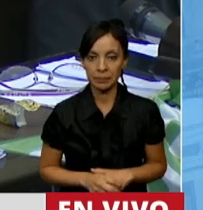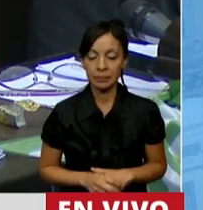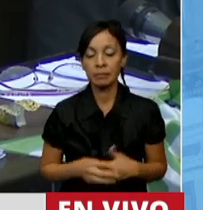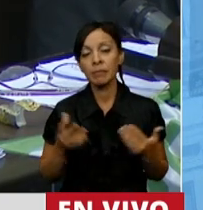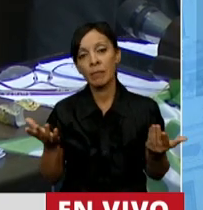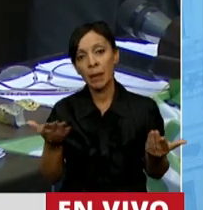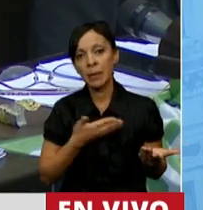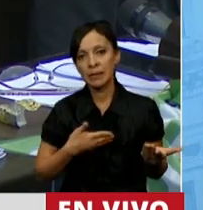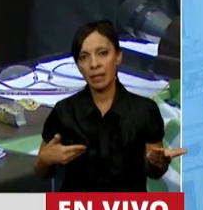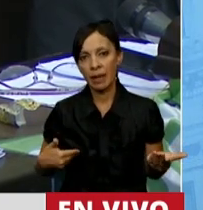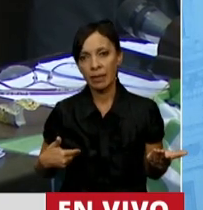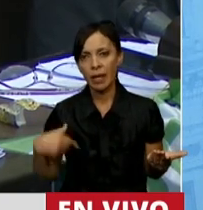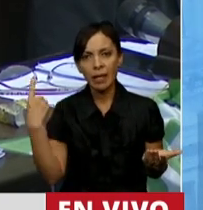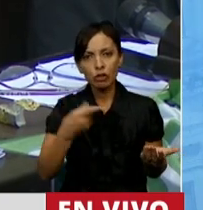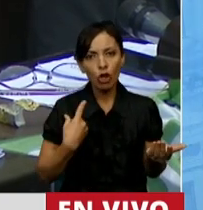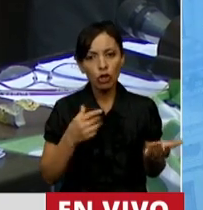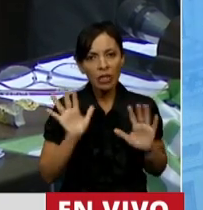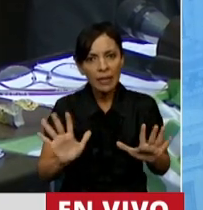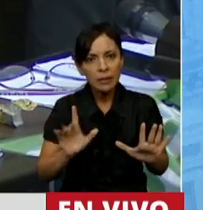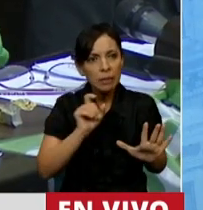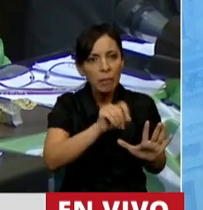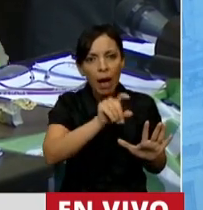Señor presidente, somos lo que somos.